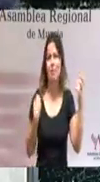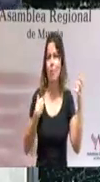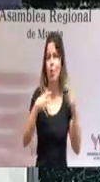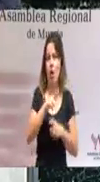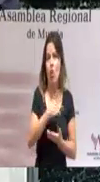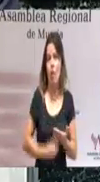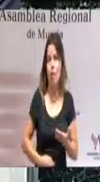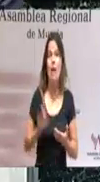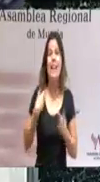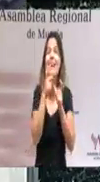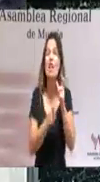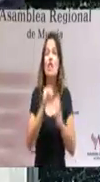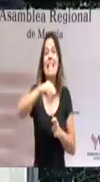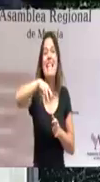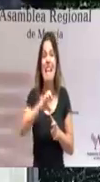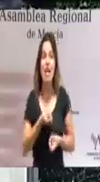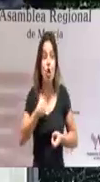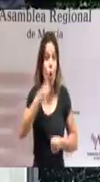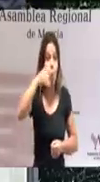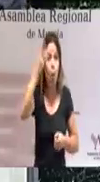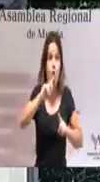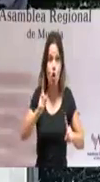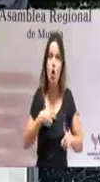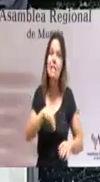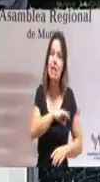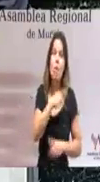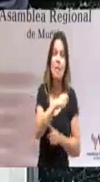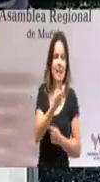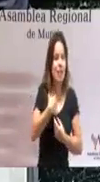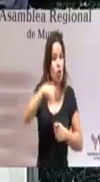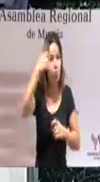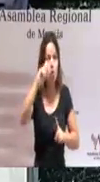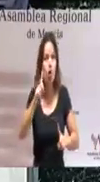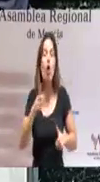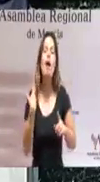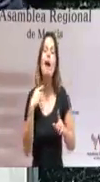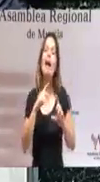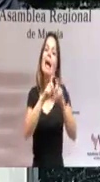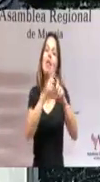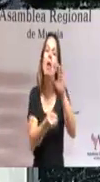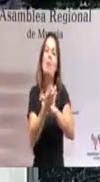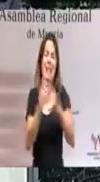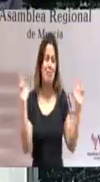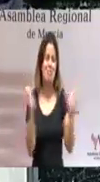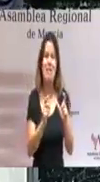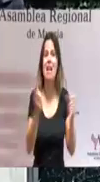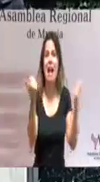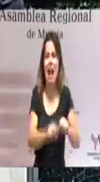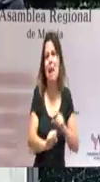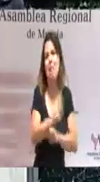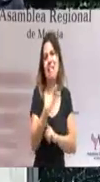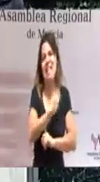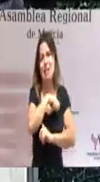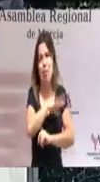región. Son datos del INE, no me los he inventado yo, señor presidente. Mayor caída en creación de empresas de toda España, reducción